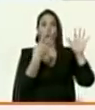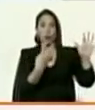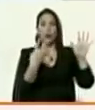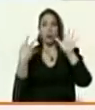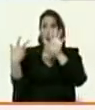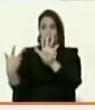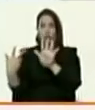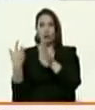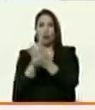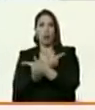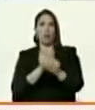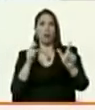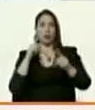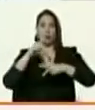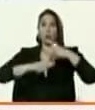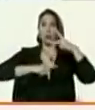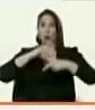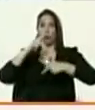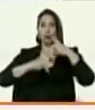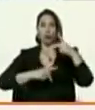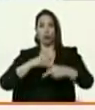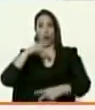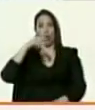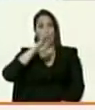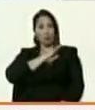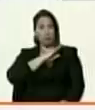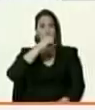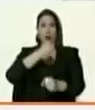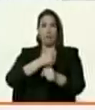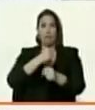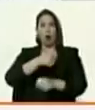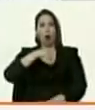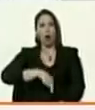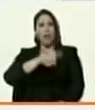producto de estas gestiones. Ahora, en este año